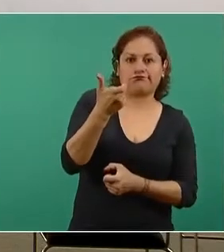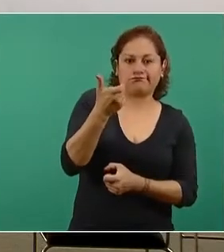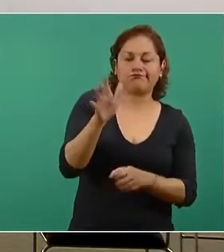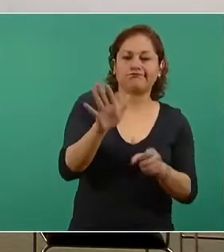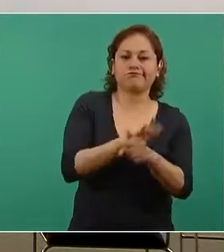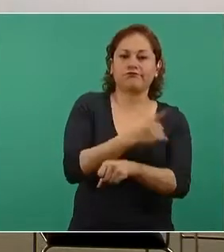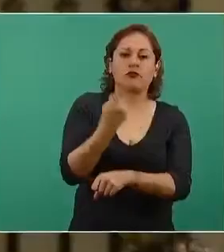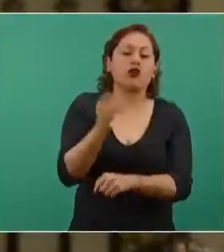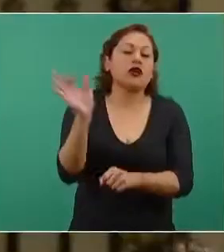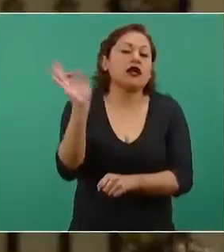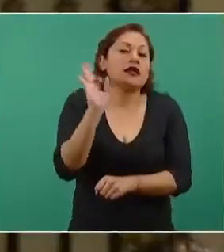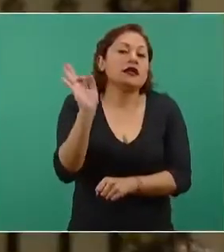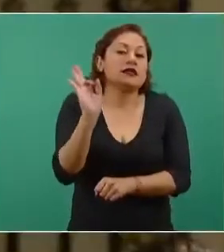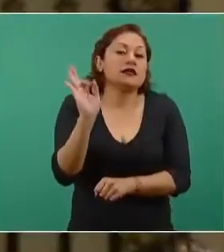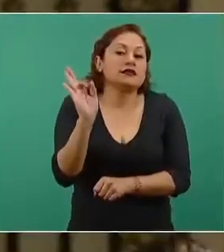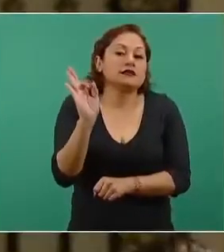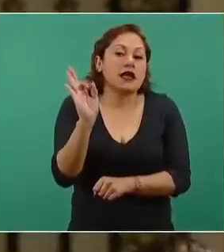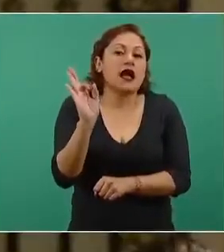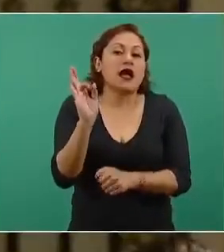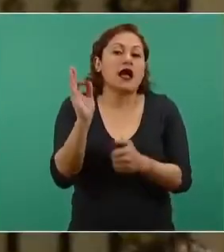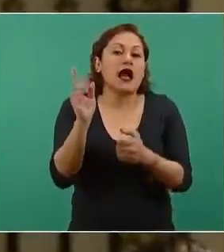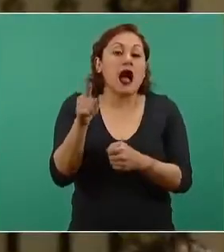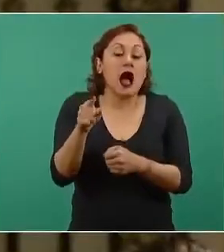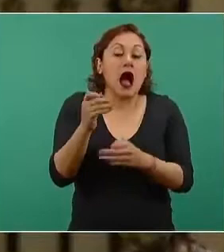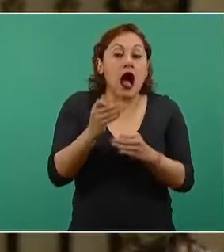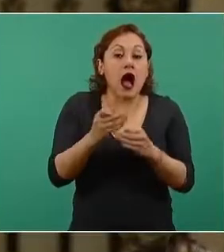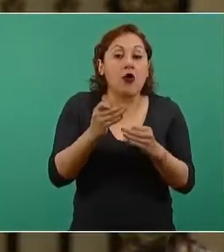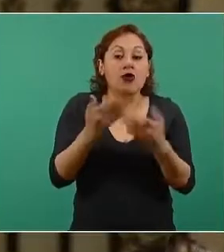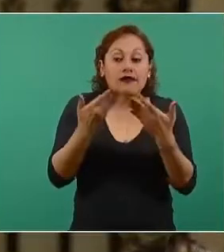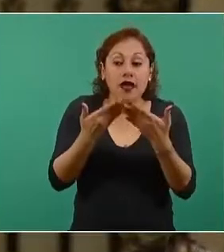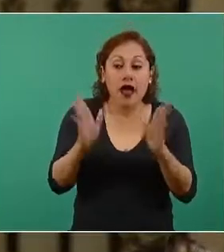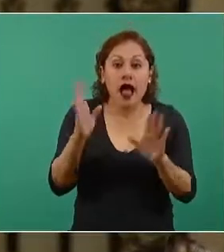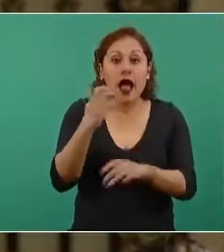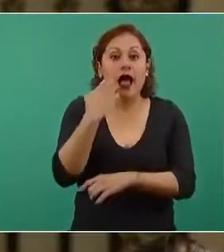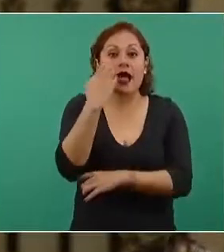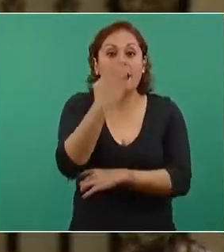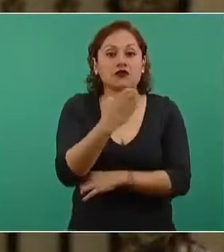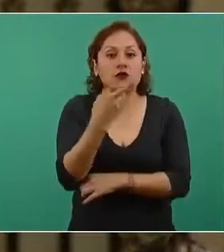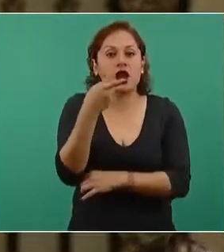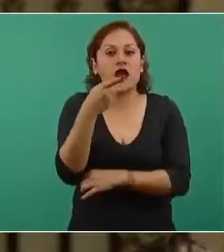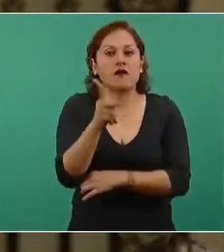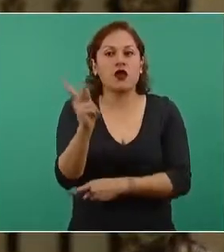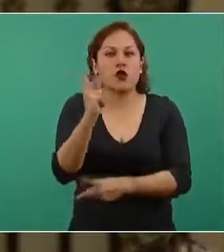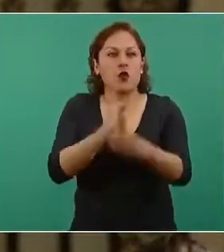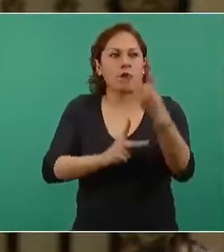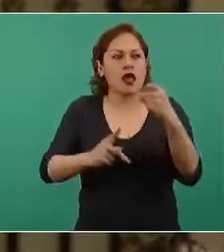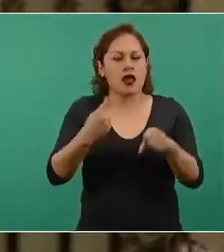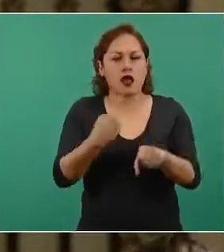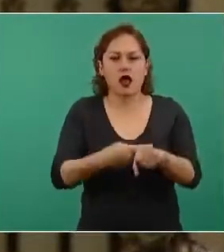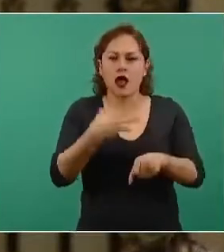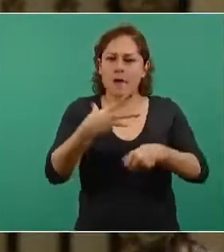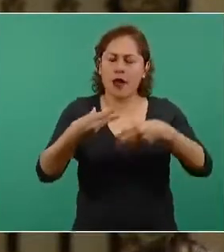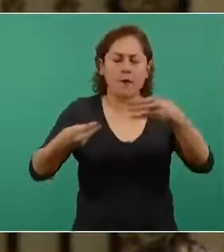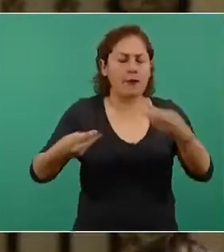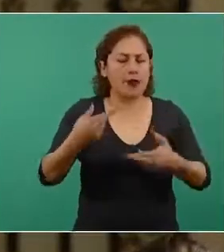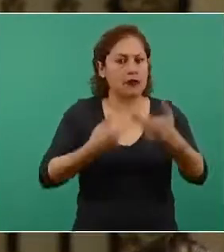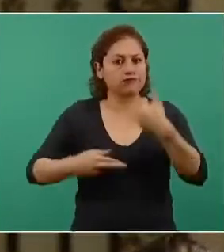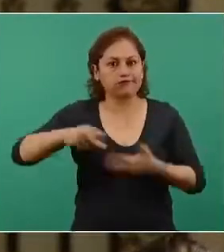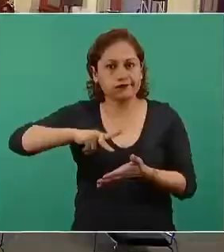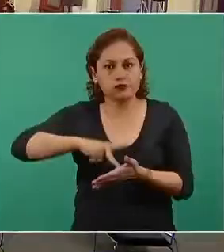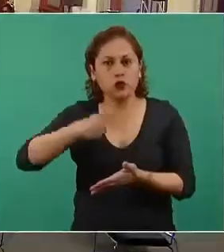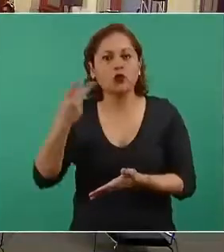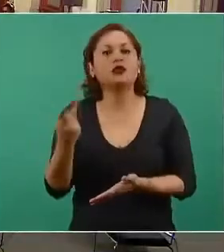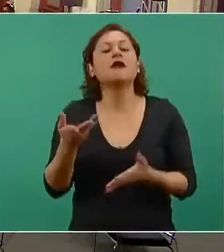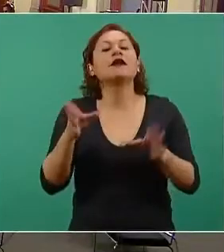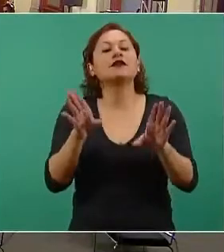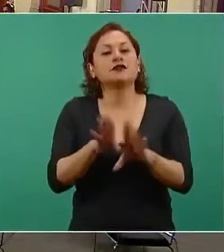ejemplo, ya se hacen planes para aperturas de escuelas y a la mera hora se tienen que cerrar esa y otras actividades, entonces, ¿cómo podrían preparar a